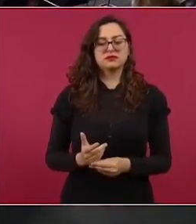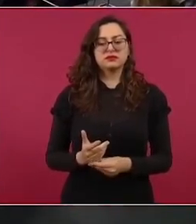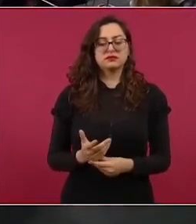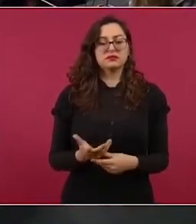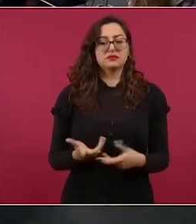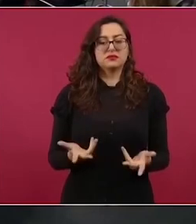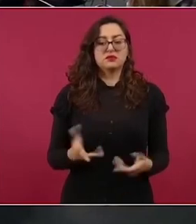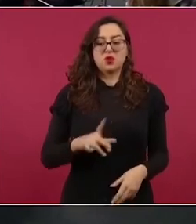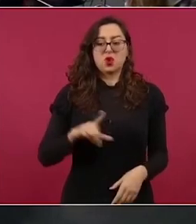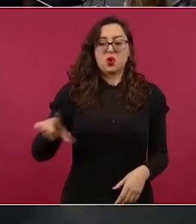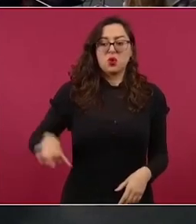instancia